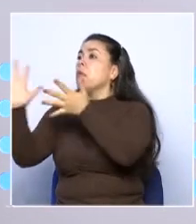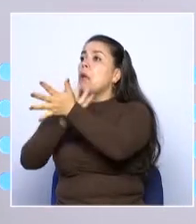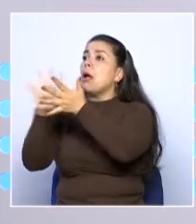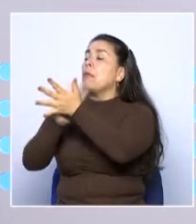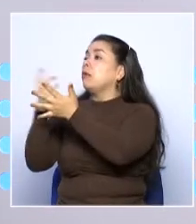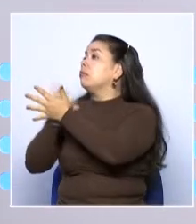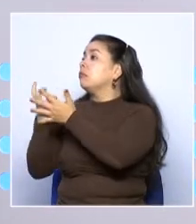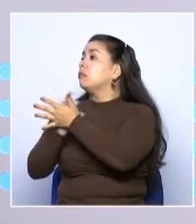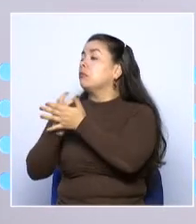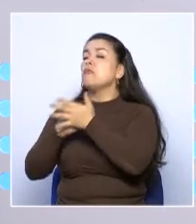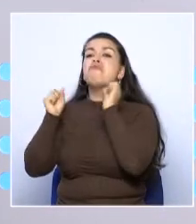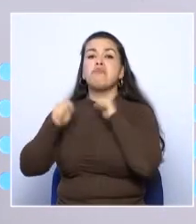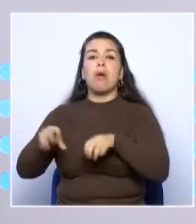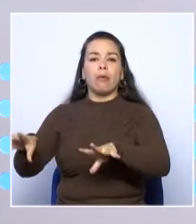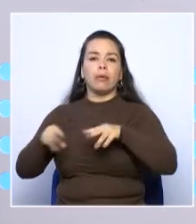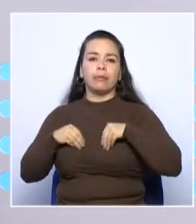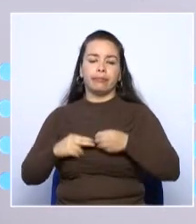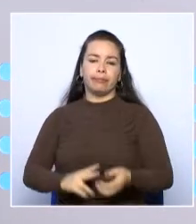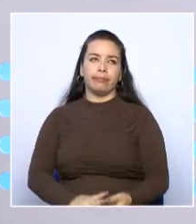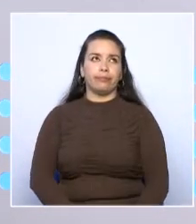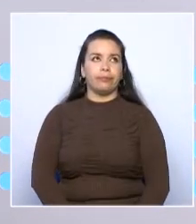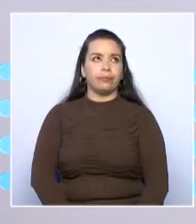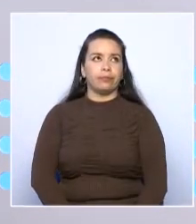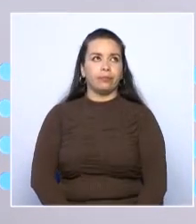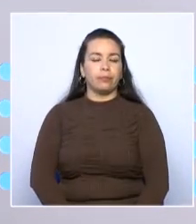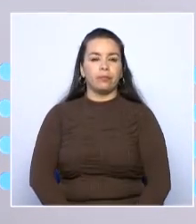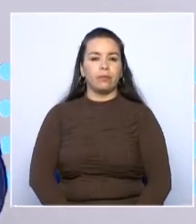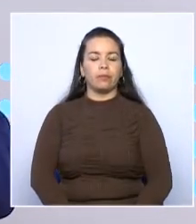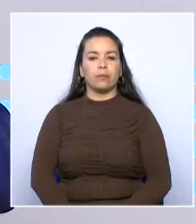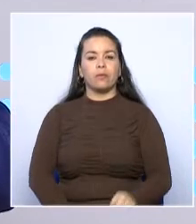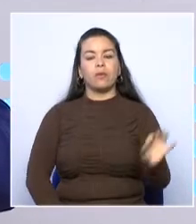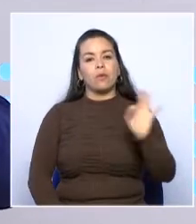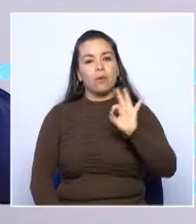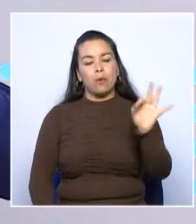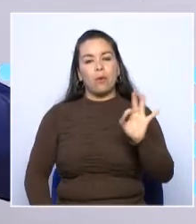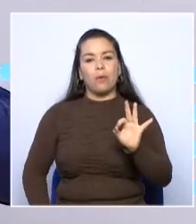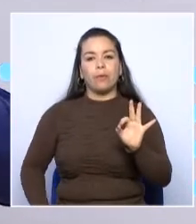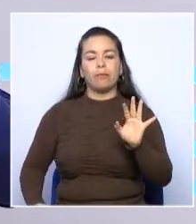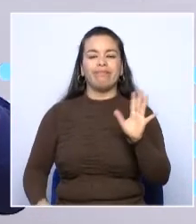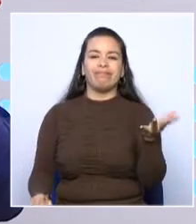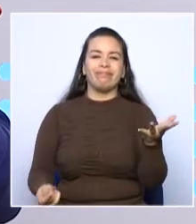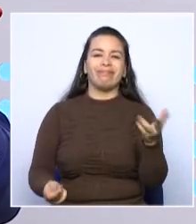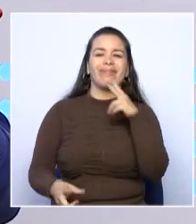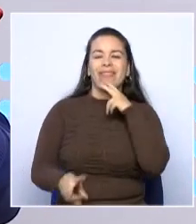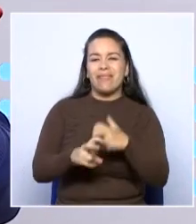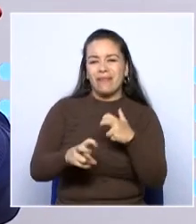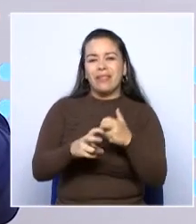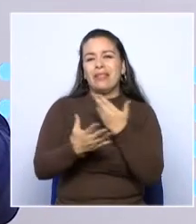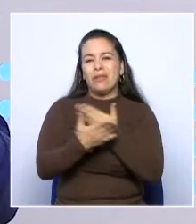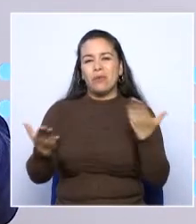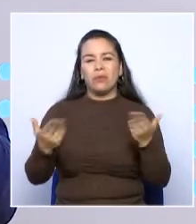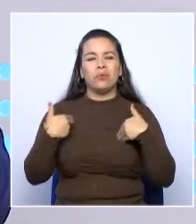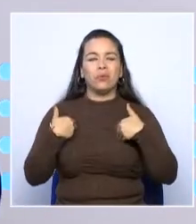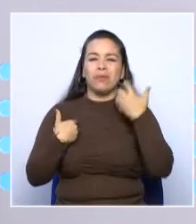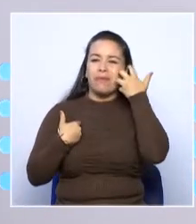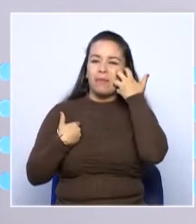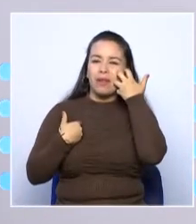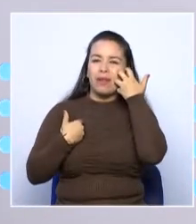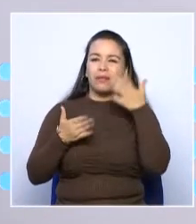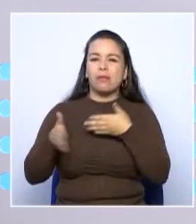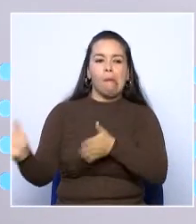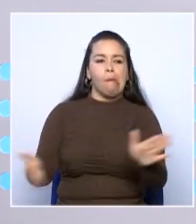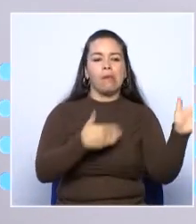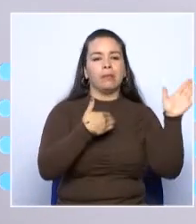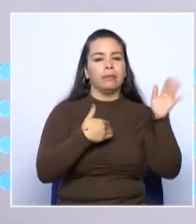increíble. O complican o cambian el curso de la enfermedad. Por eso es tan peligroso el tema